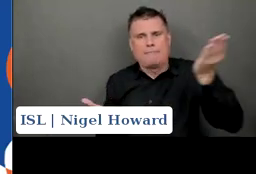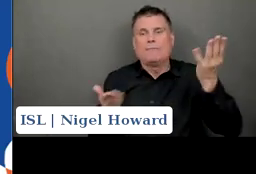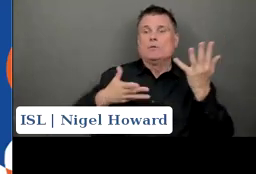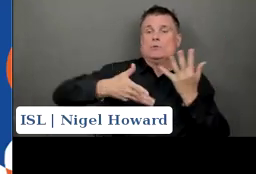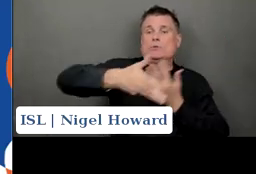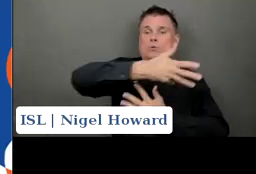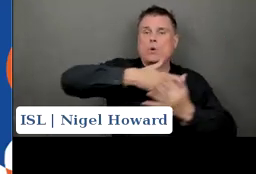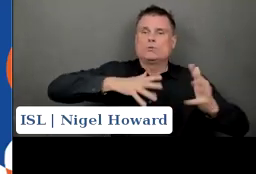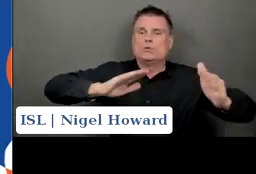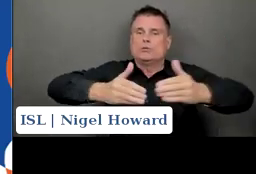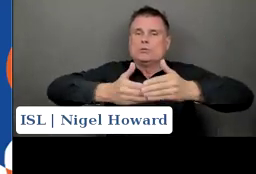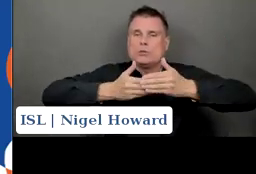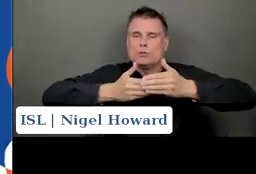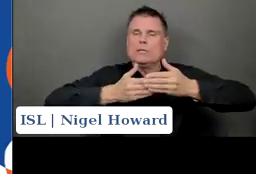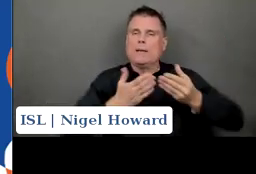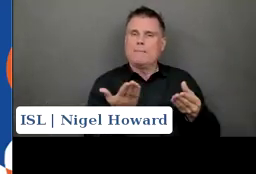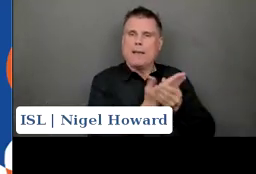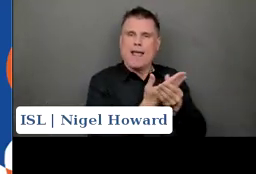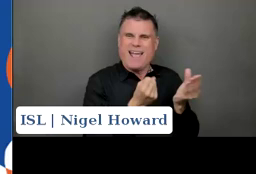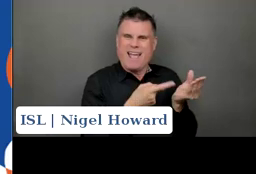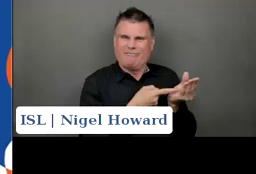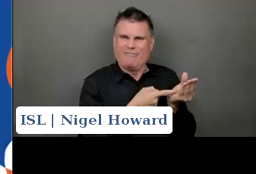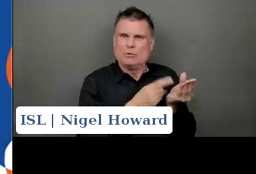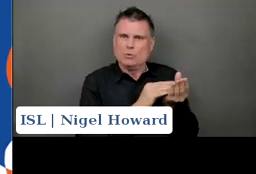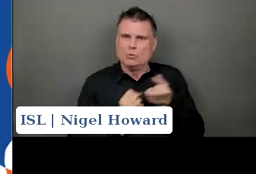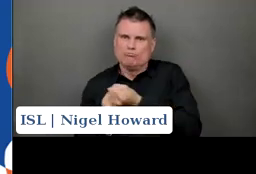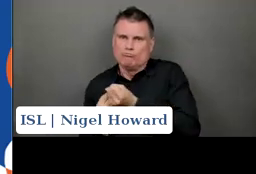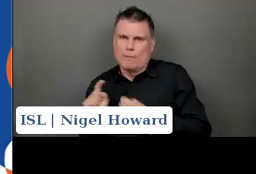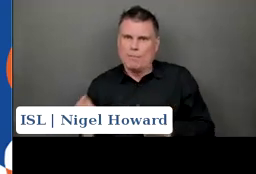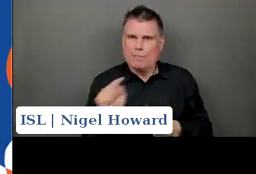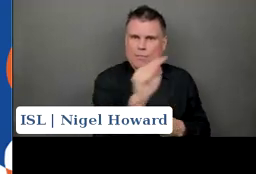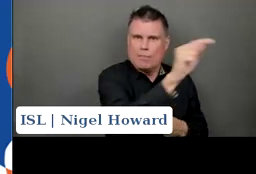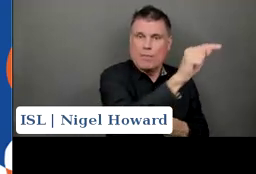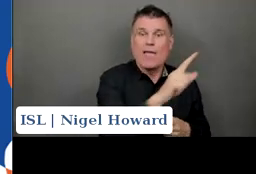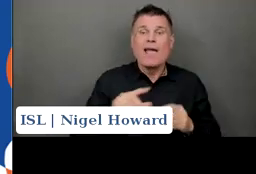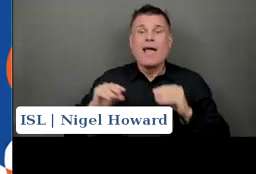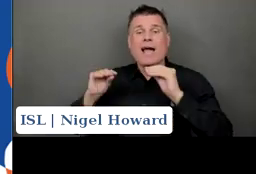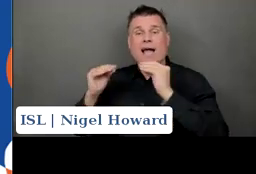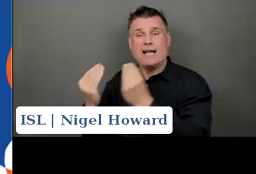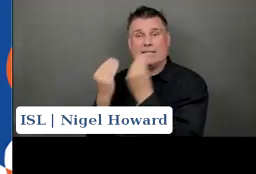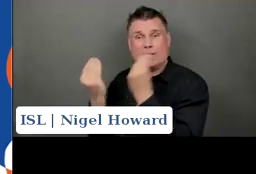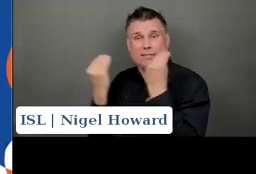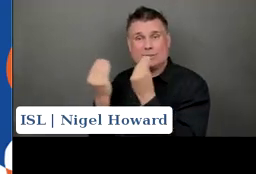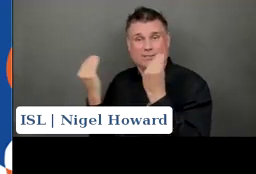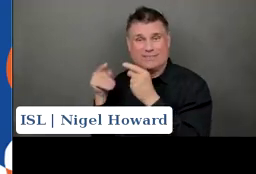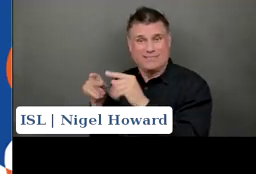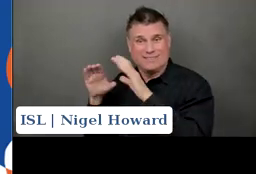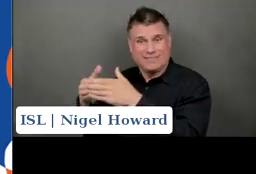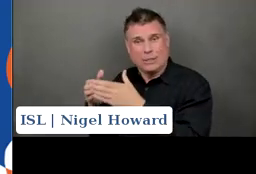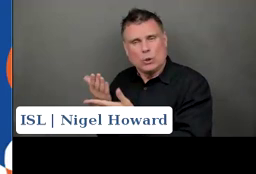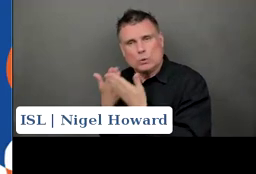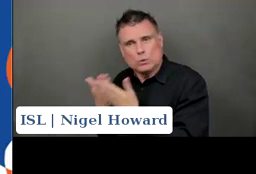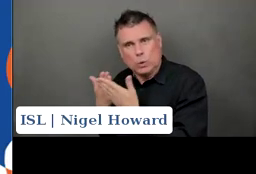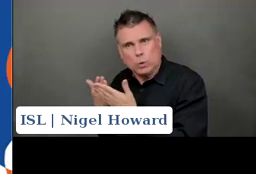secundaria, el Instituto Nacional del Niño y del Adolescente, que enfoca todo lo que es la política pública de